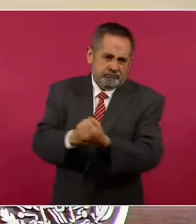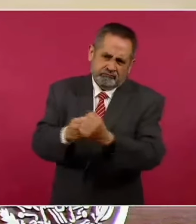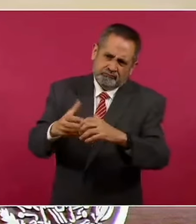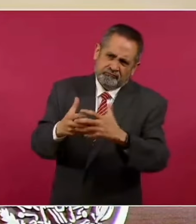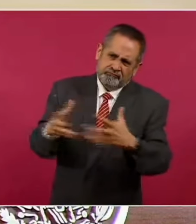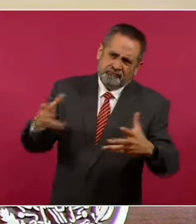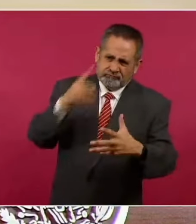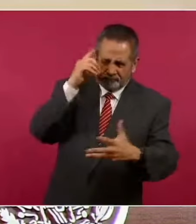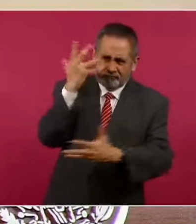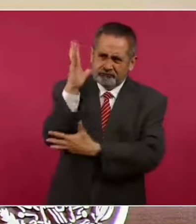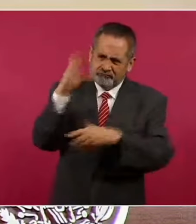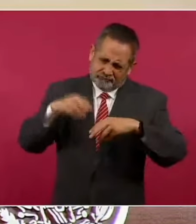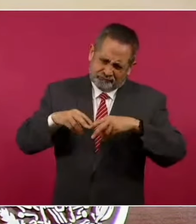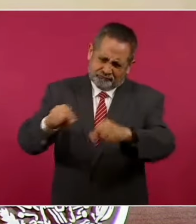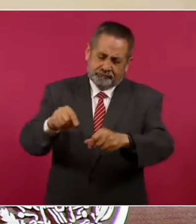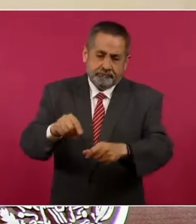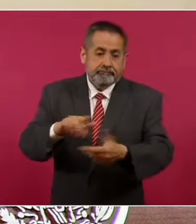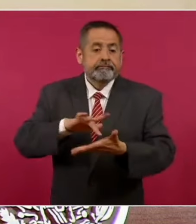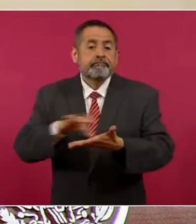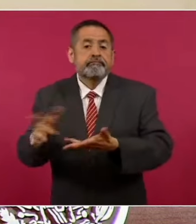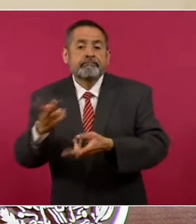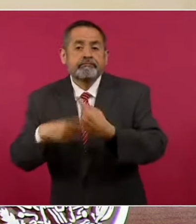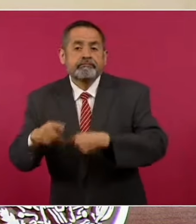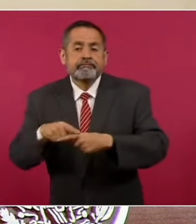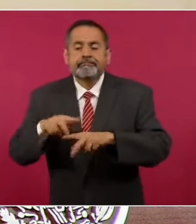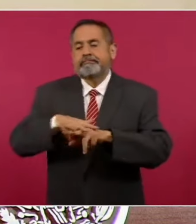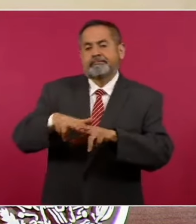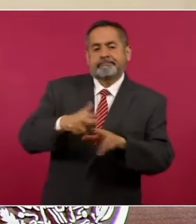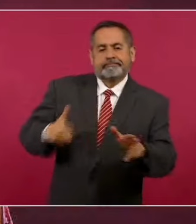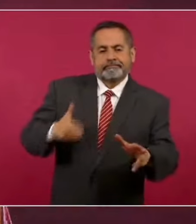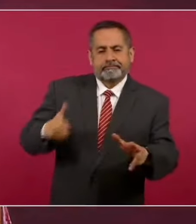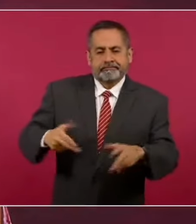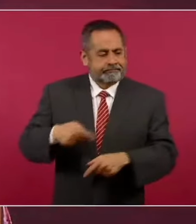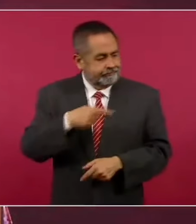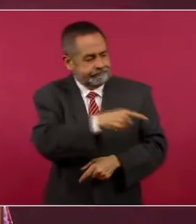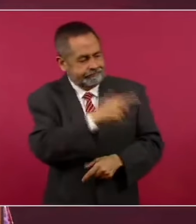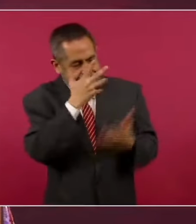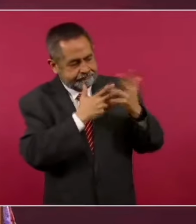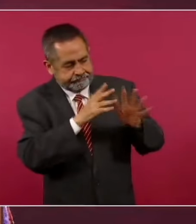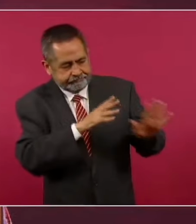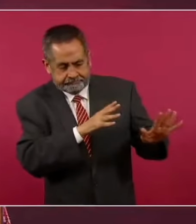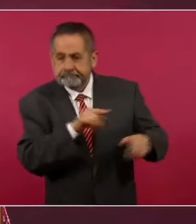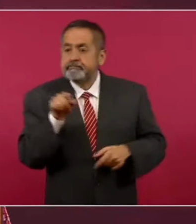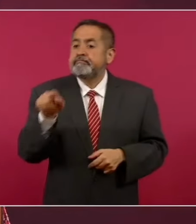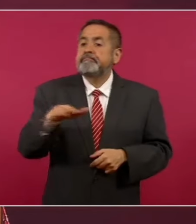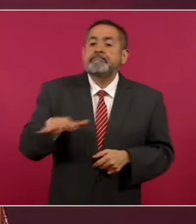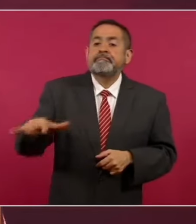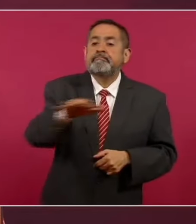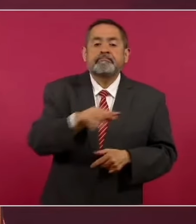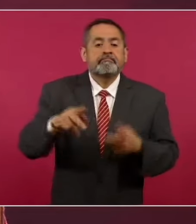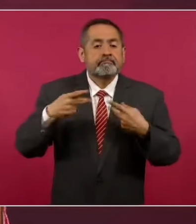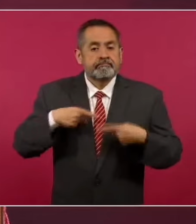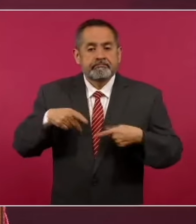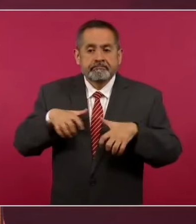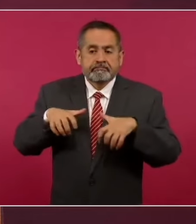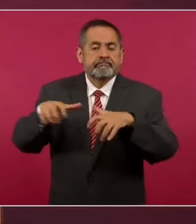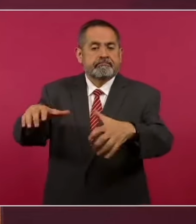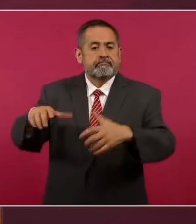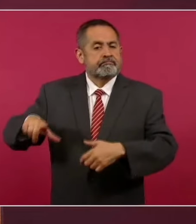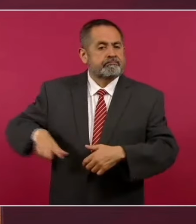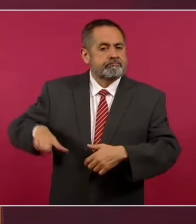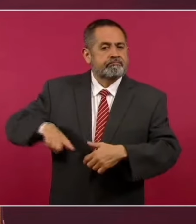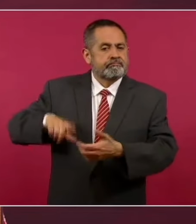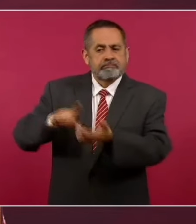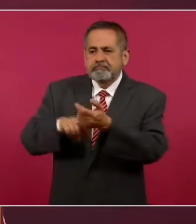de México, gracias al Tren Maya. No se confundan, el pueblo, los gobernantes de esta región del